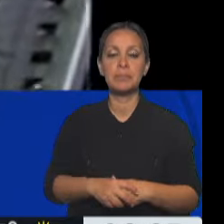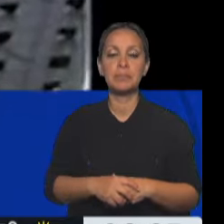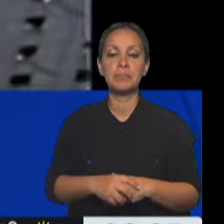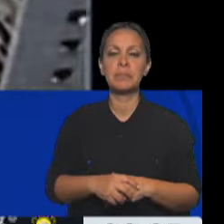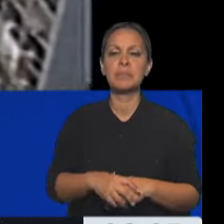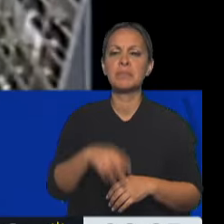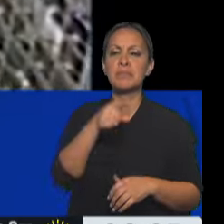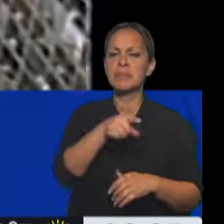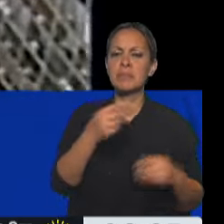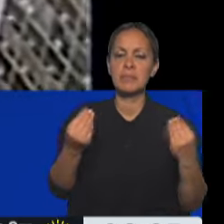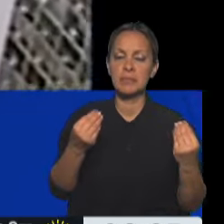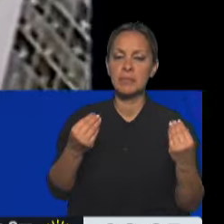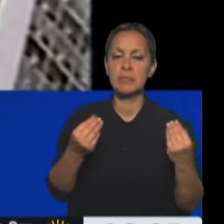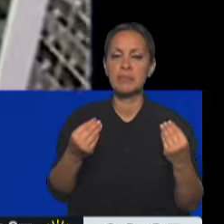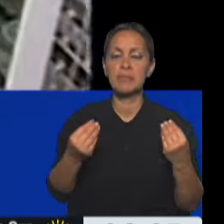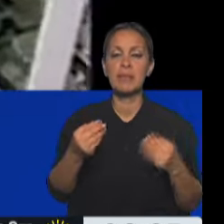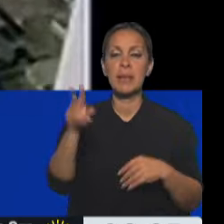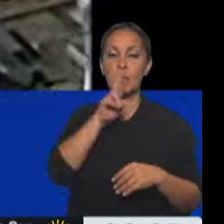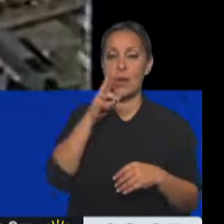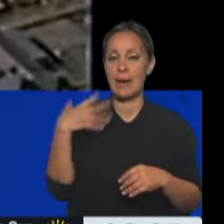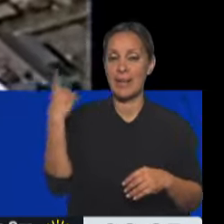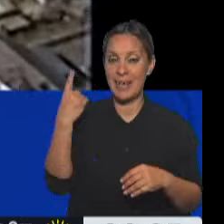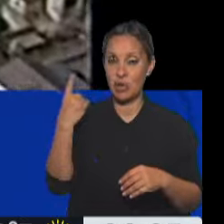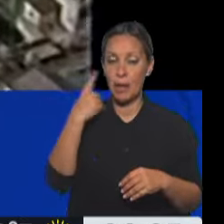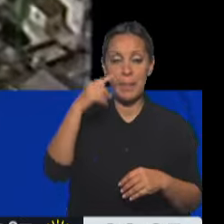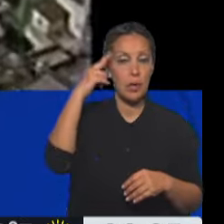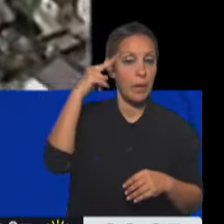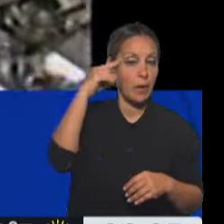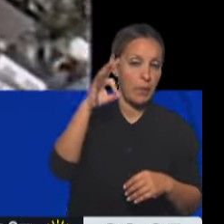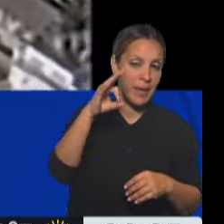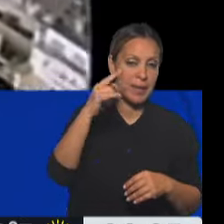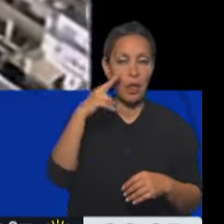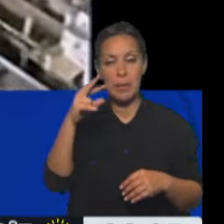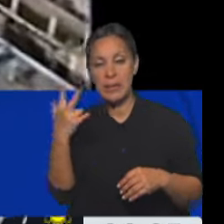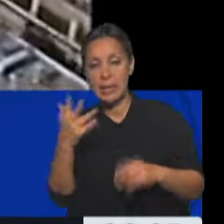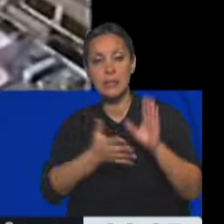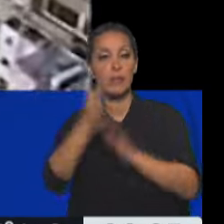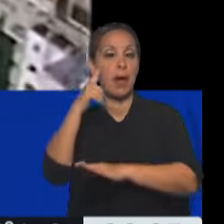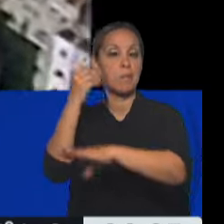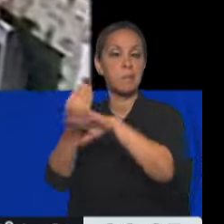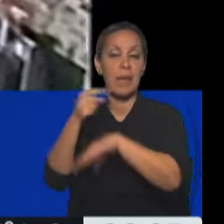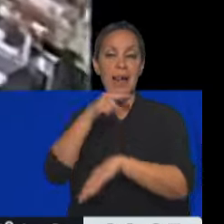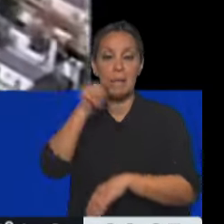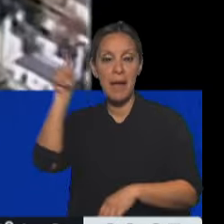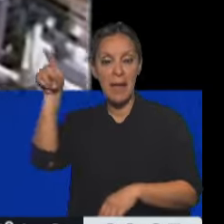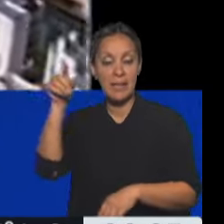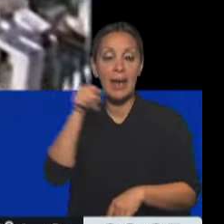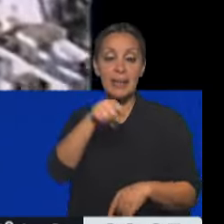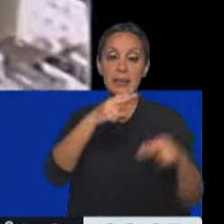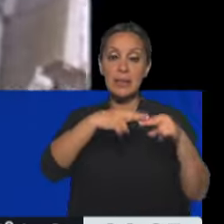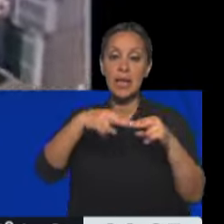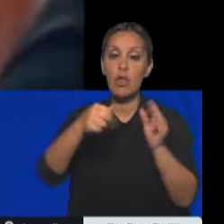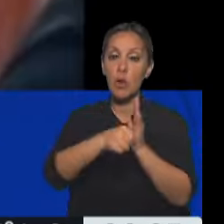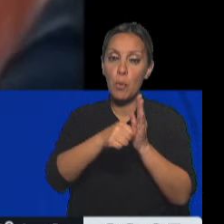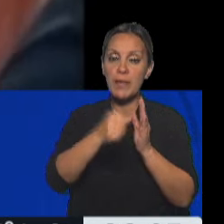entre 1990 y 2003 se fue a vivir a Alemania, dejando Argentina. Y en este documental recorre los acontecimientos políticos y